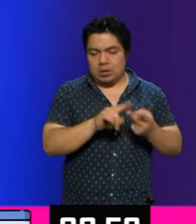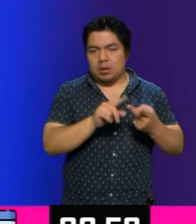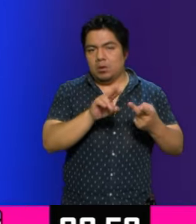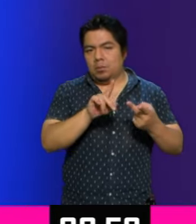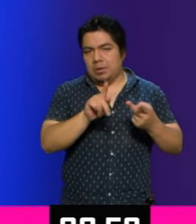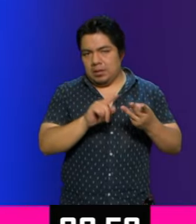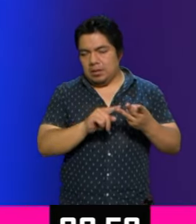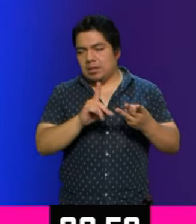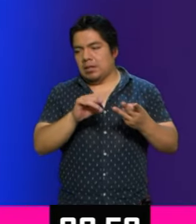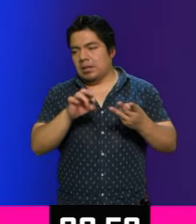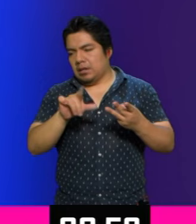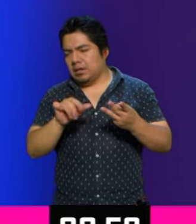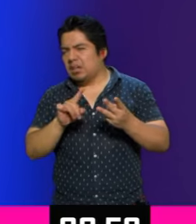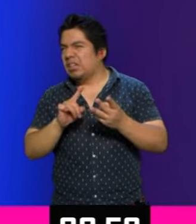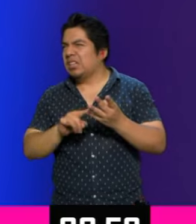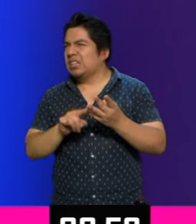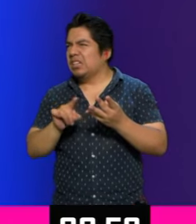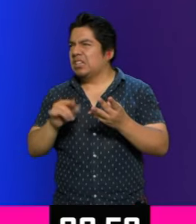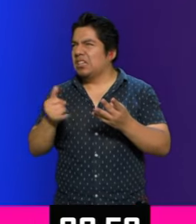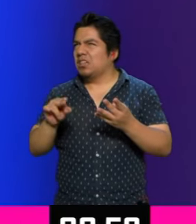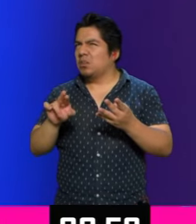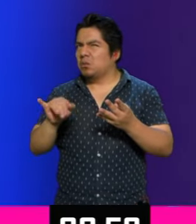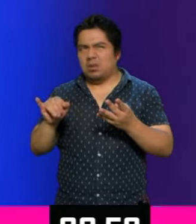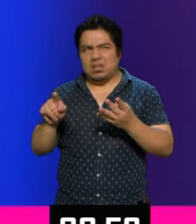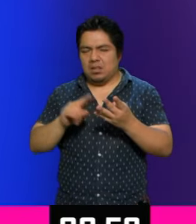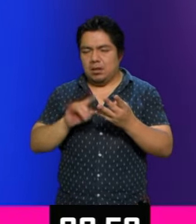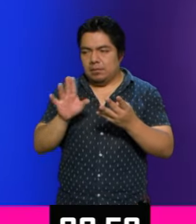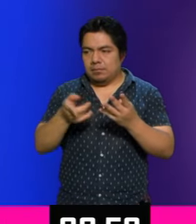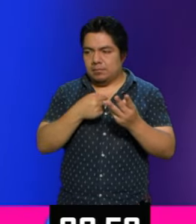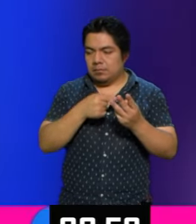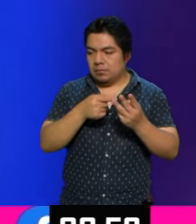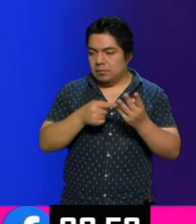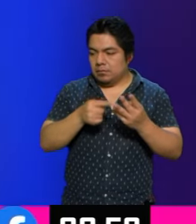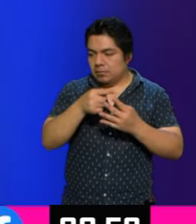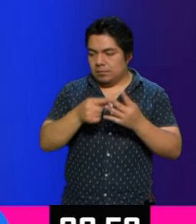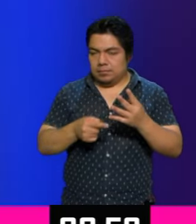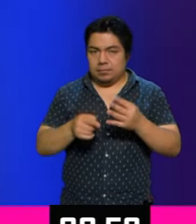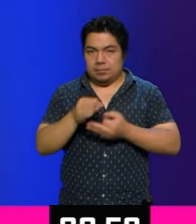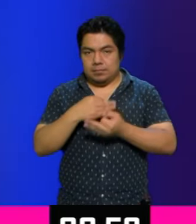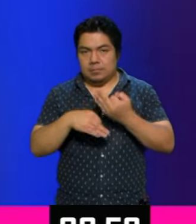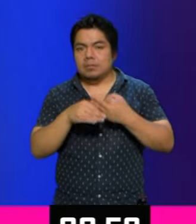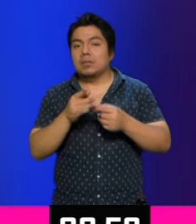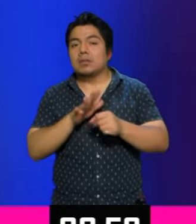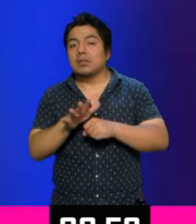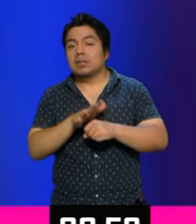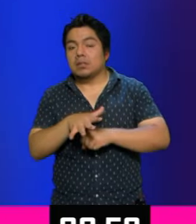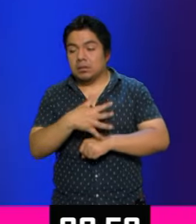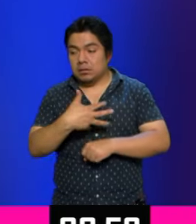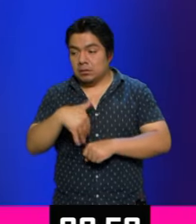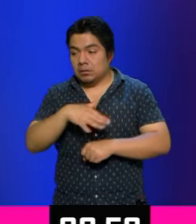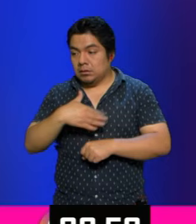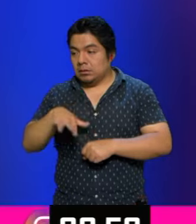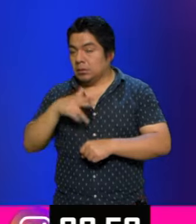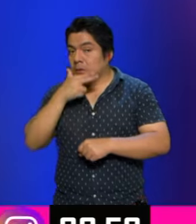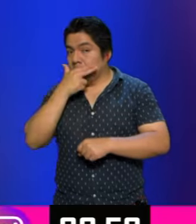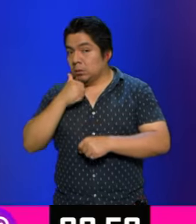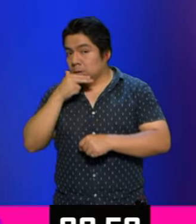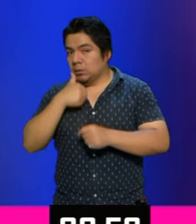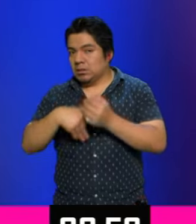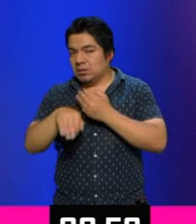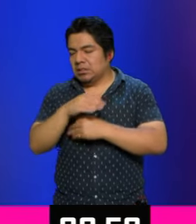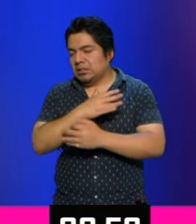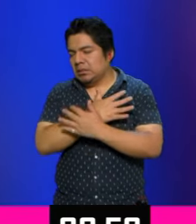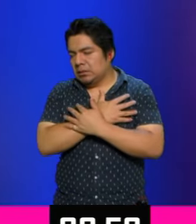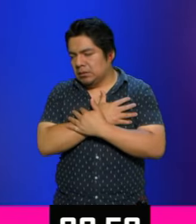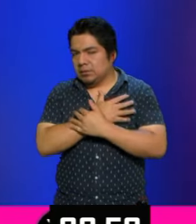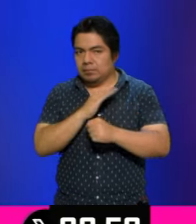Daniela. ¿Quién más? Yuri. Ya dije Yuri. Yuri, Lupita, bueno, entonces Daniela, todas ellas están buscando qué pasó con el hombre que todas aman, ¿no? ¿Por qué es